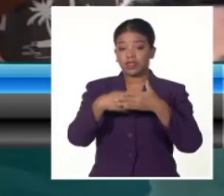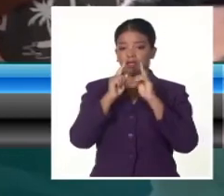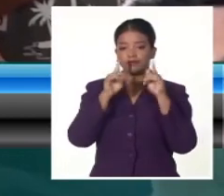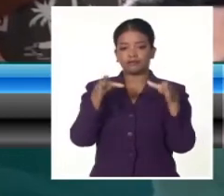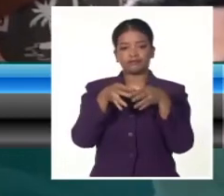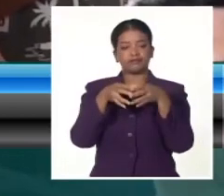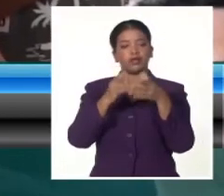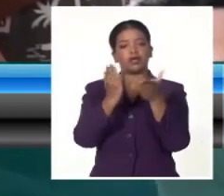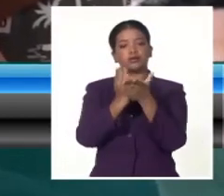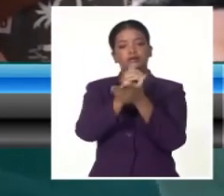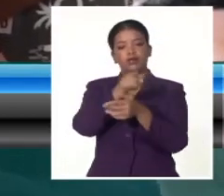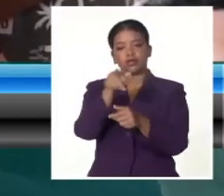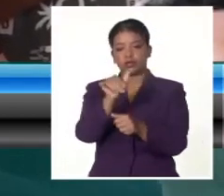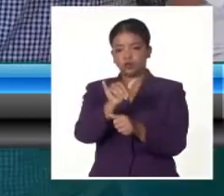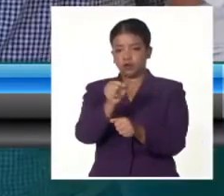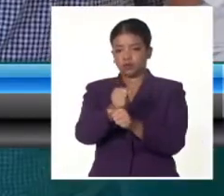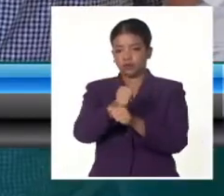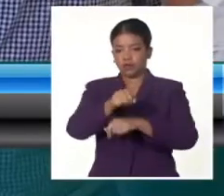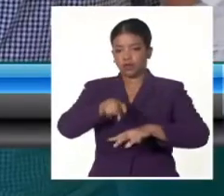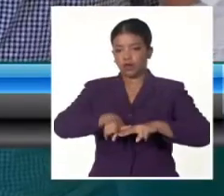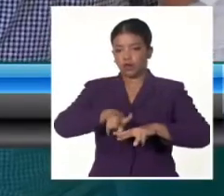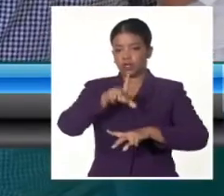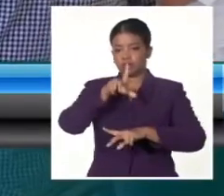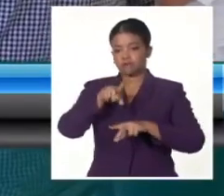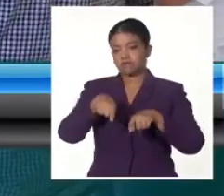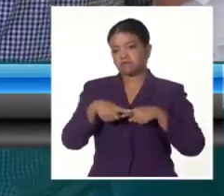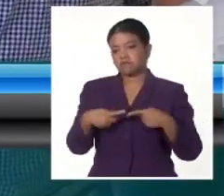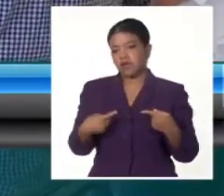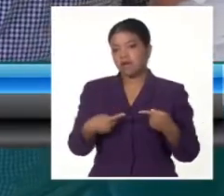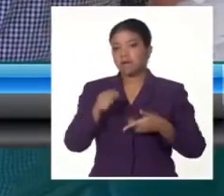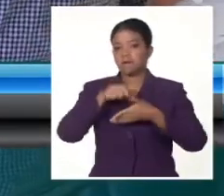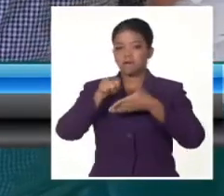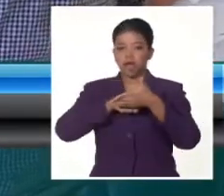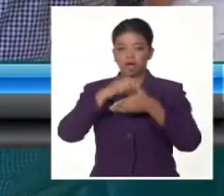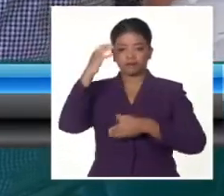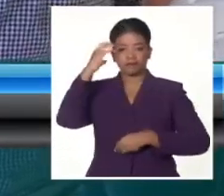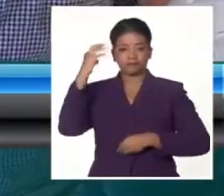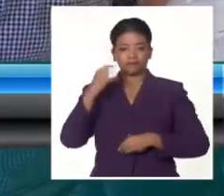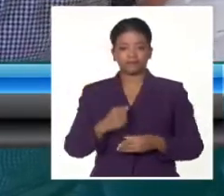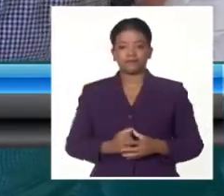trabajadores del territorio el dinero como parte de la agenda del gobierno